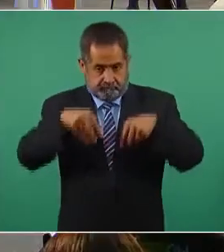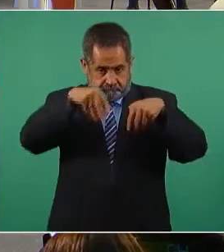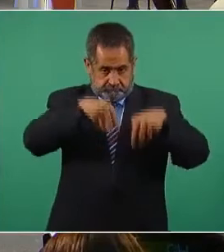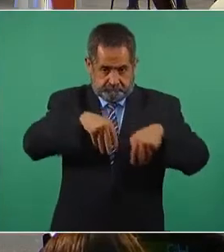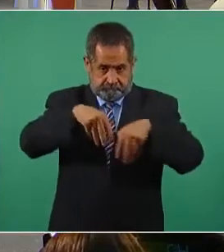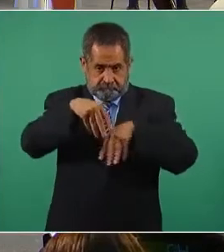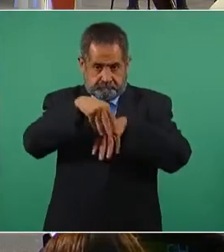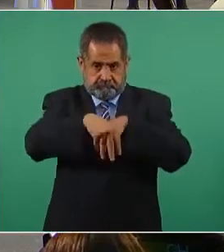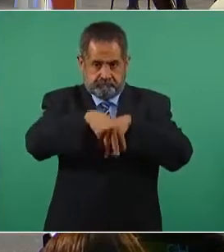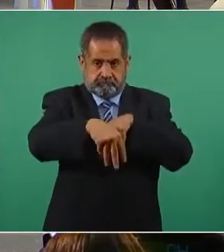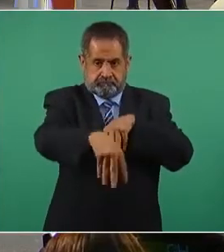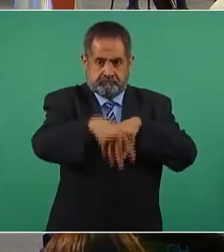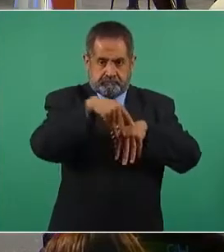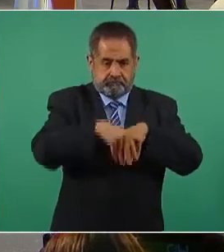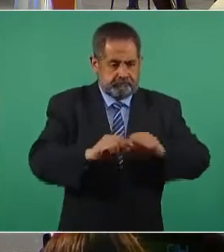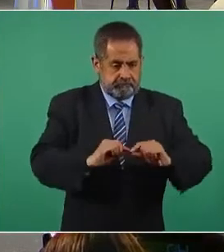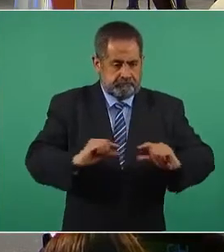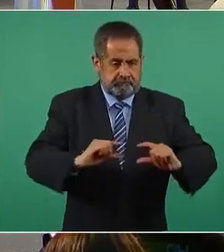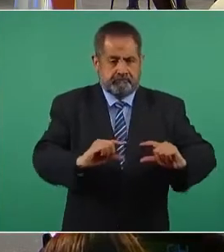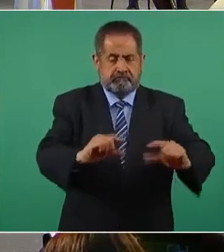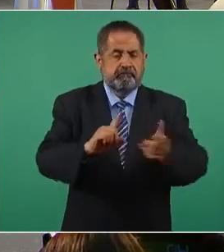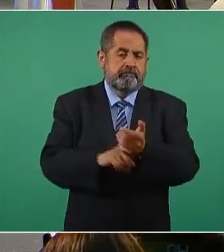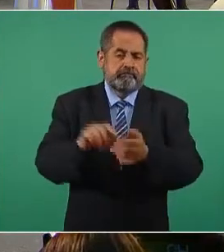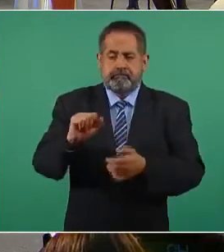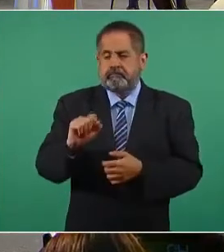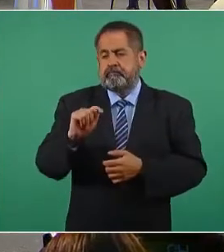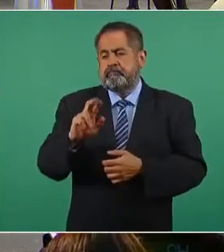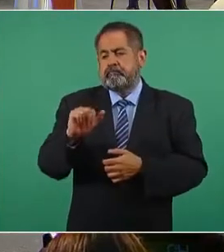AstraZeneca, aquí en Ocoyoacán, en el Estado de México.